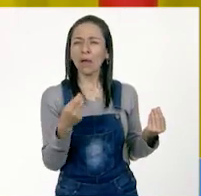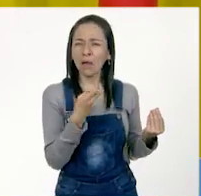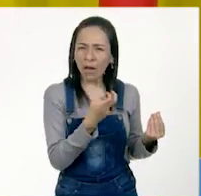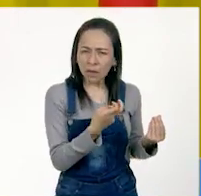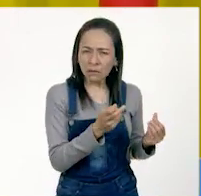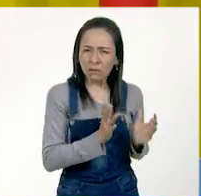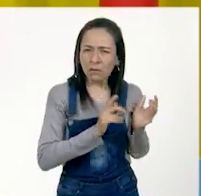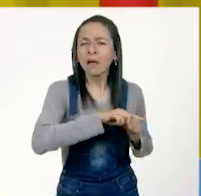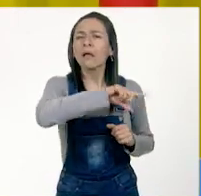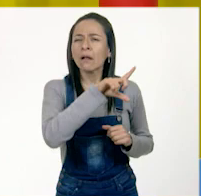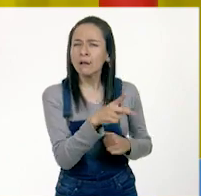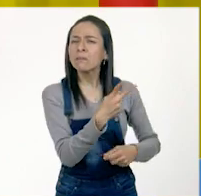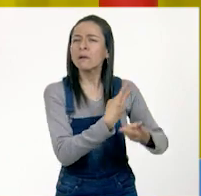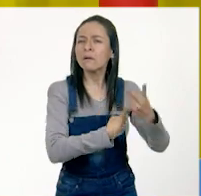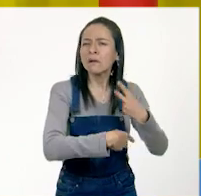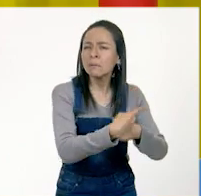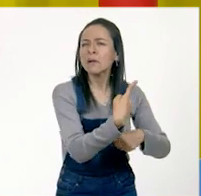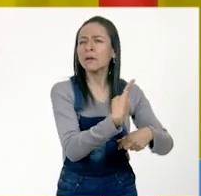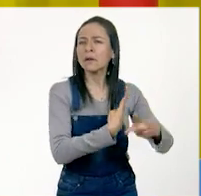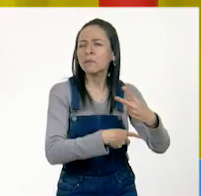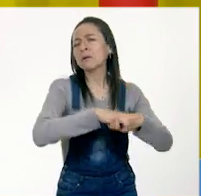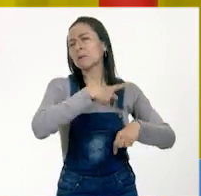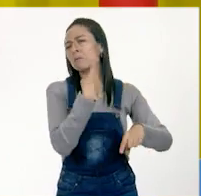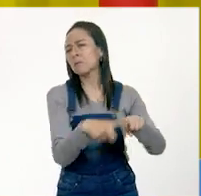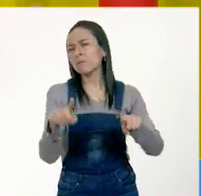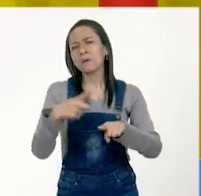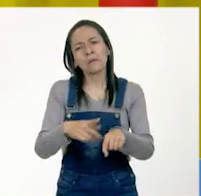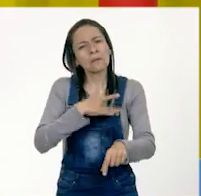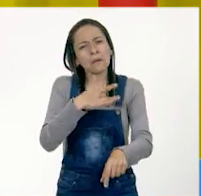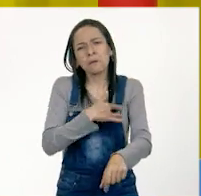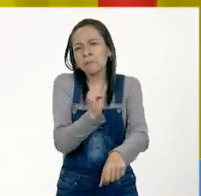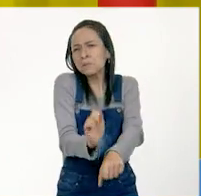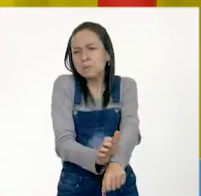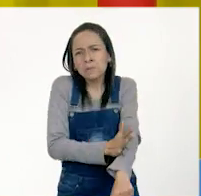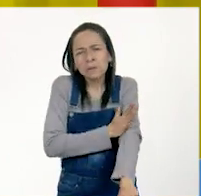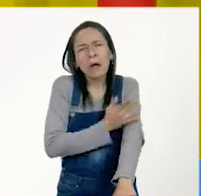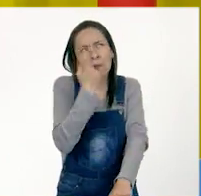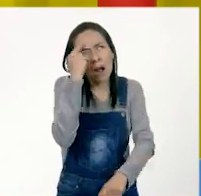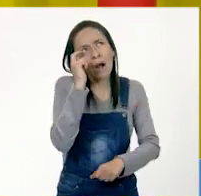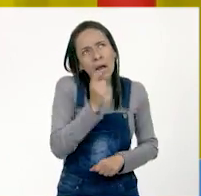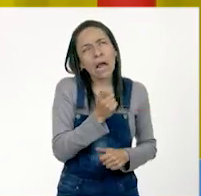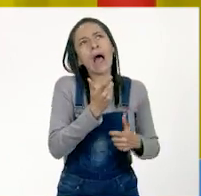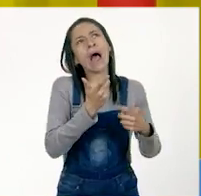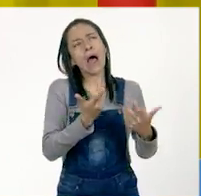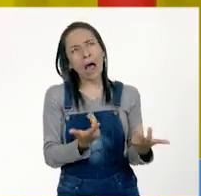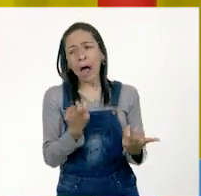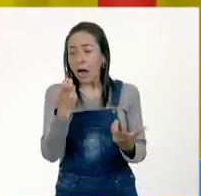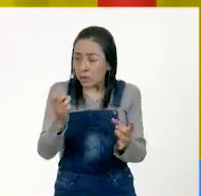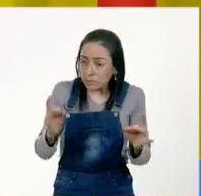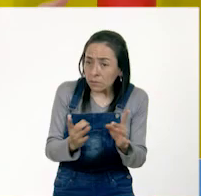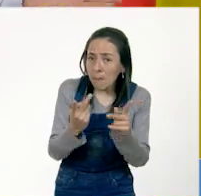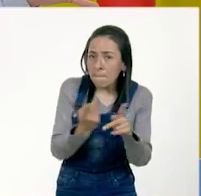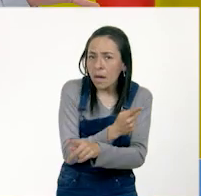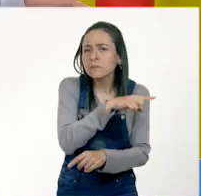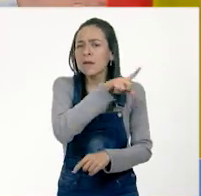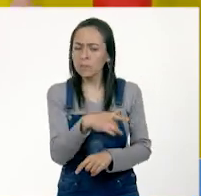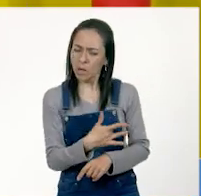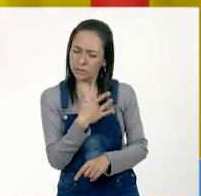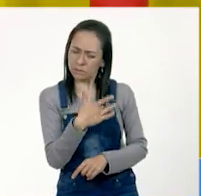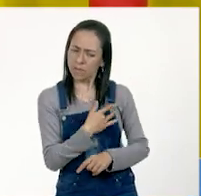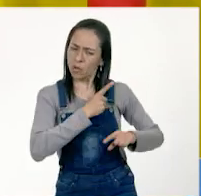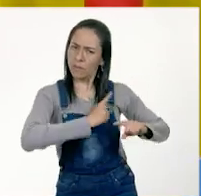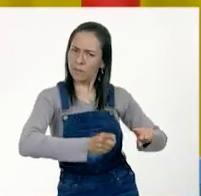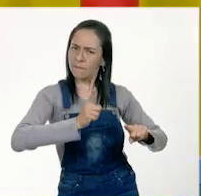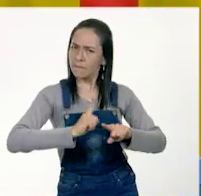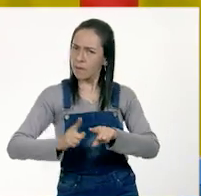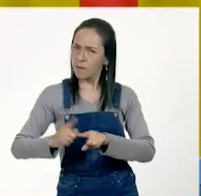también hay que saber reconocer para poder arreglar alguna situación o algo así. Realmente estoy aprendiendo muchísimo con